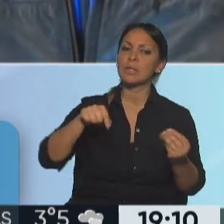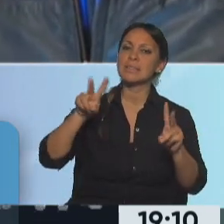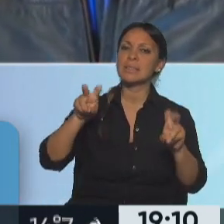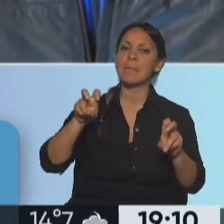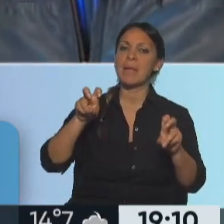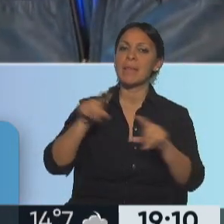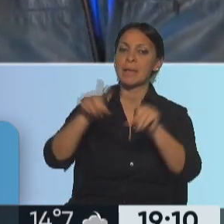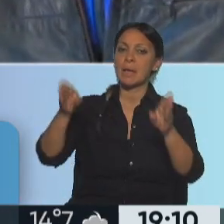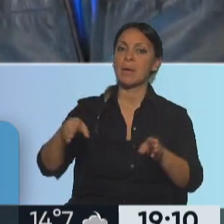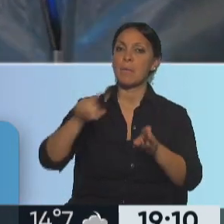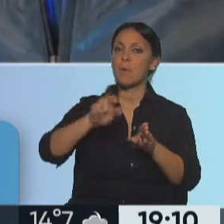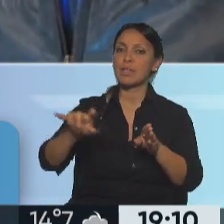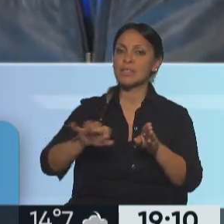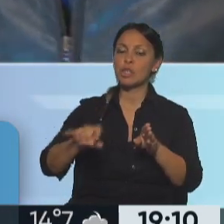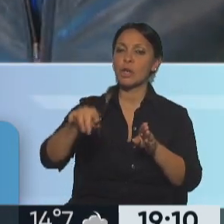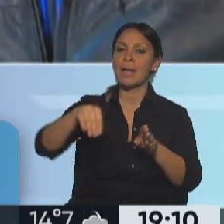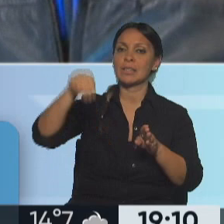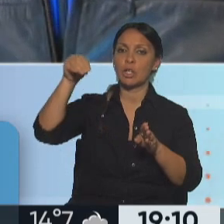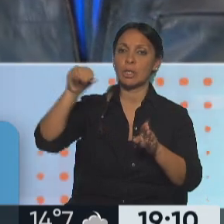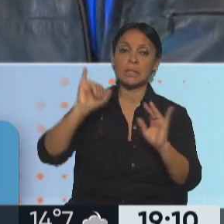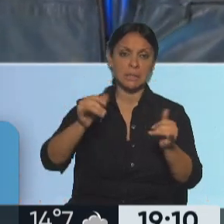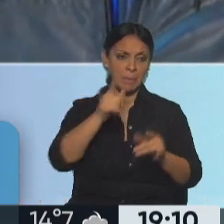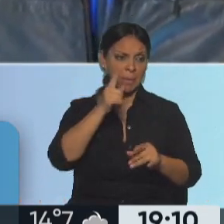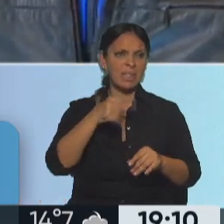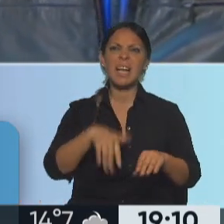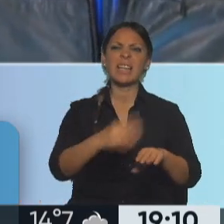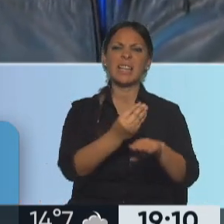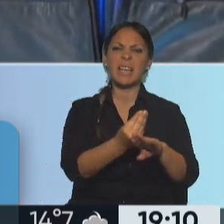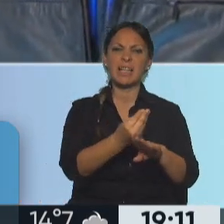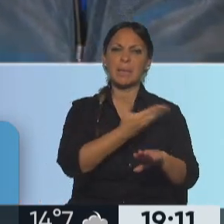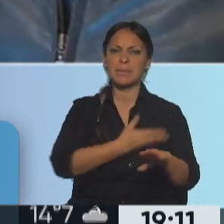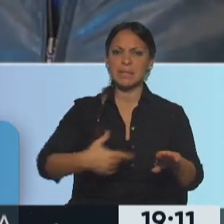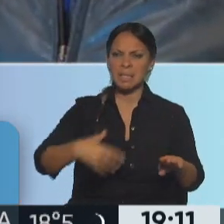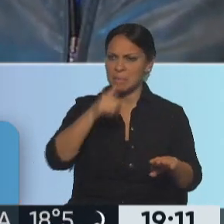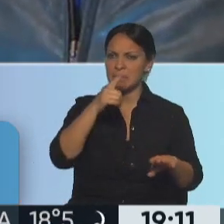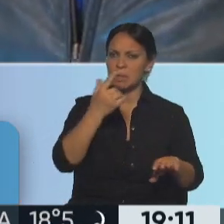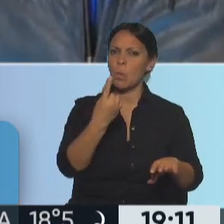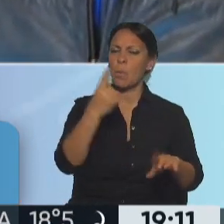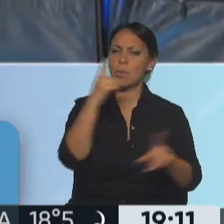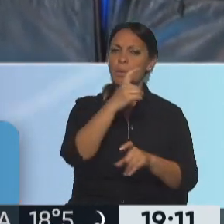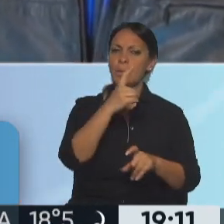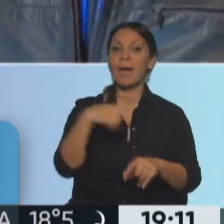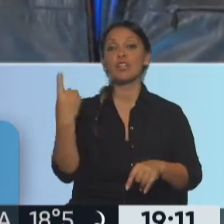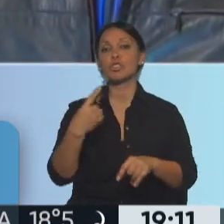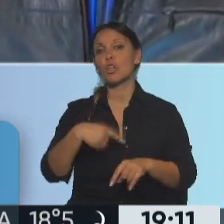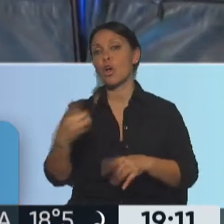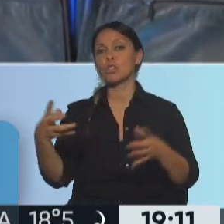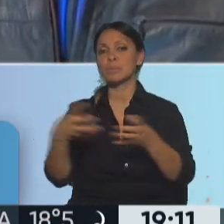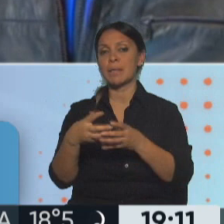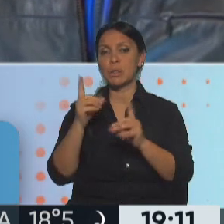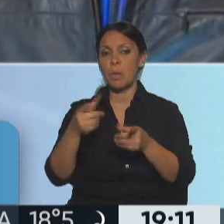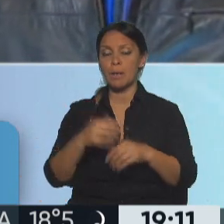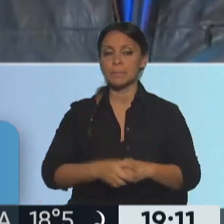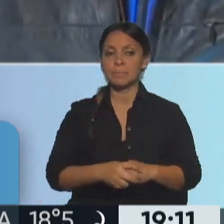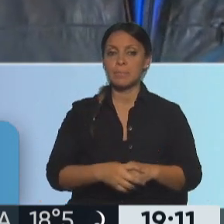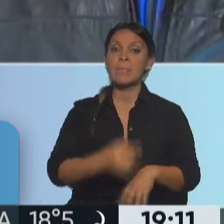Por supuesto, la nuestra es la de todos. Creo que hasta una candidata a presidente tuvo un problema cuando fue a votar. Nosotros, como somos de otro espacio político, lo vamos a decir.